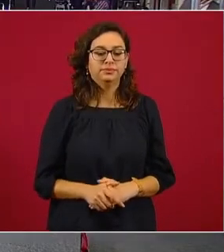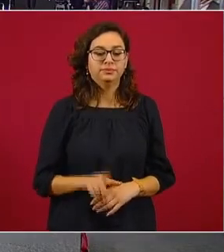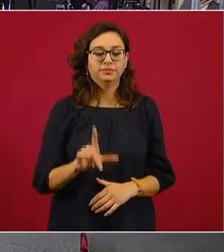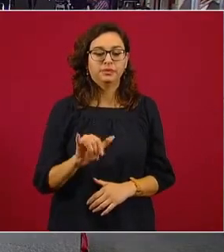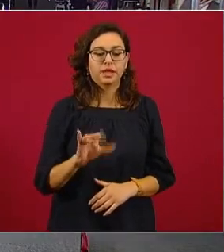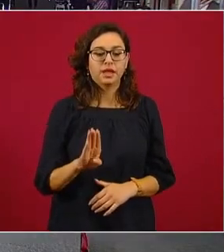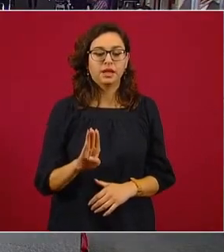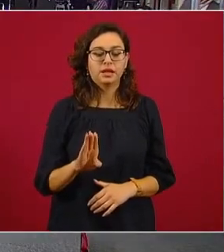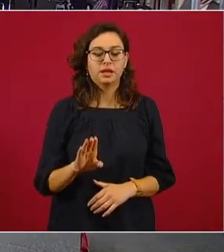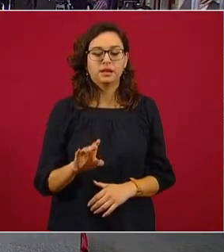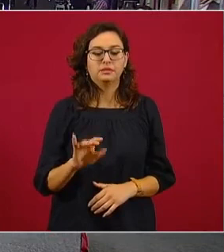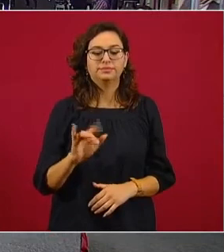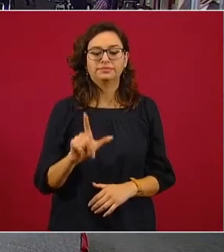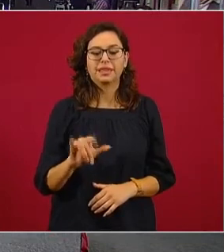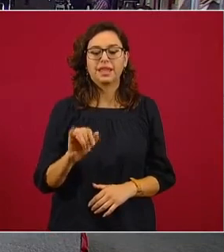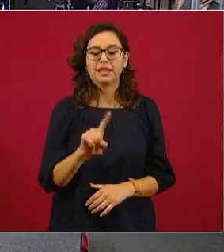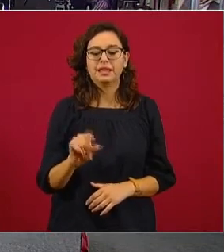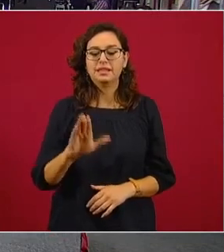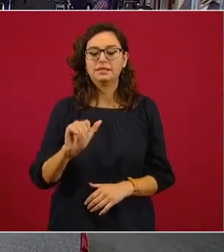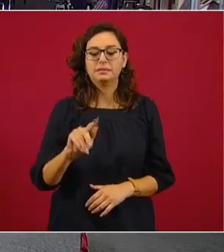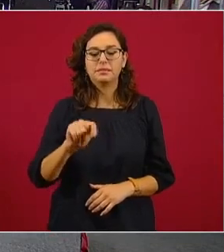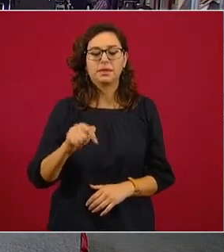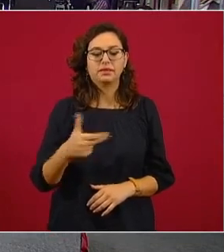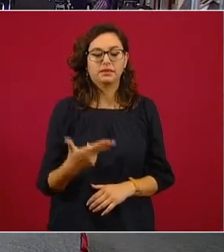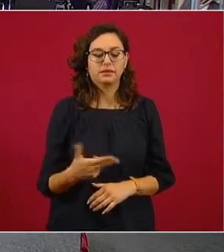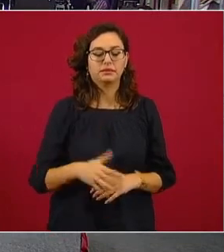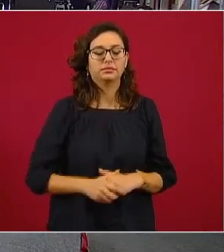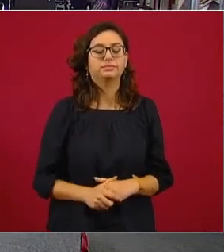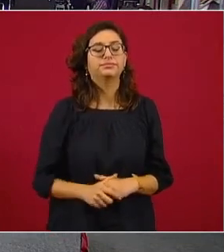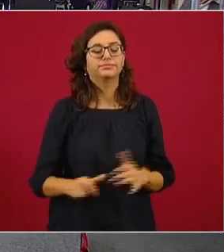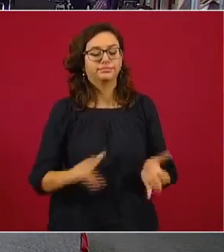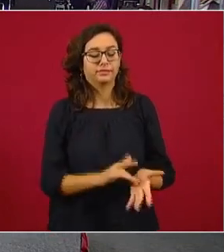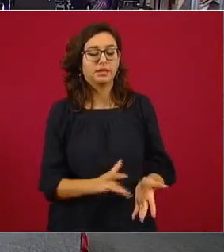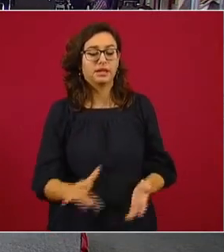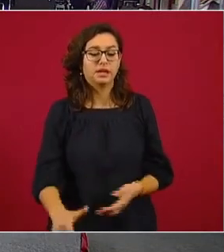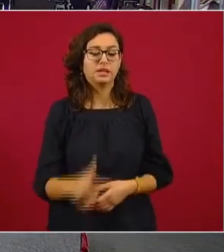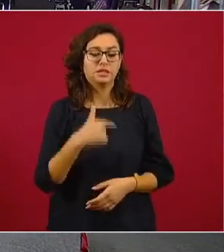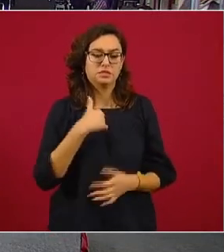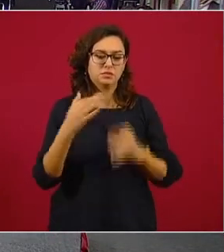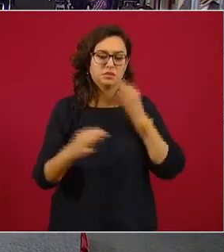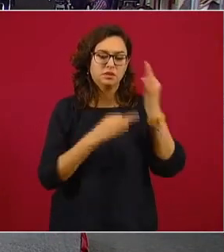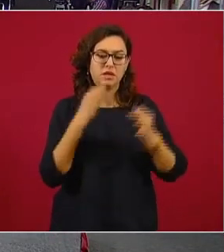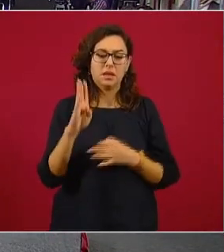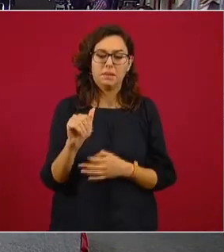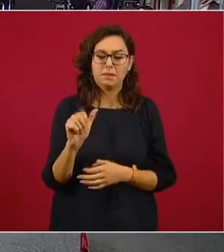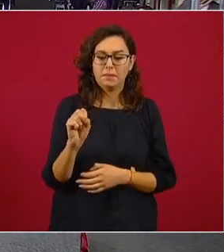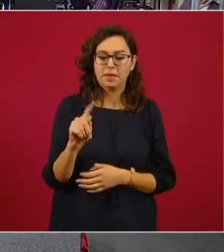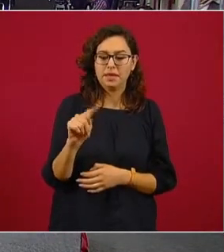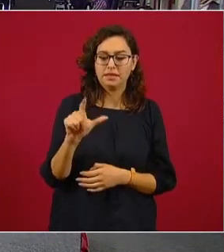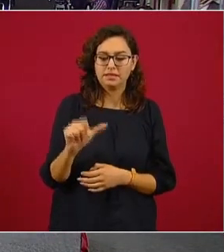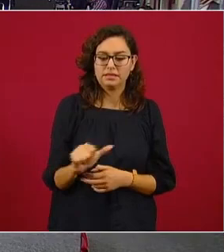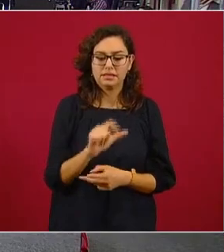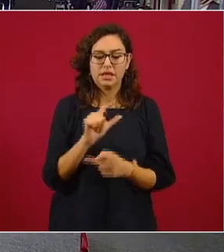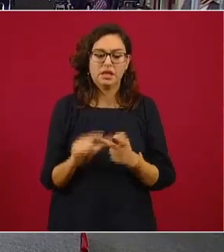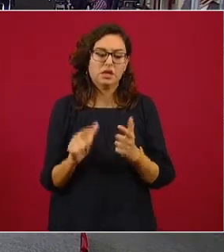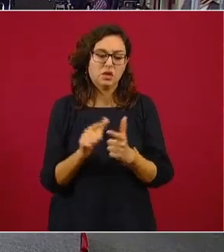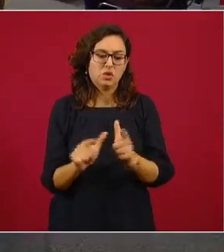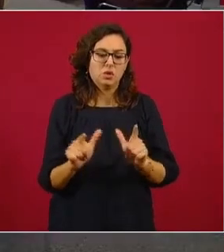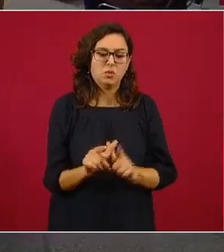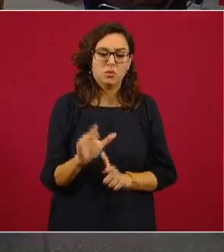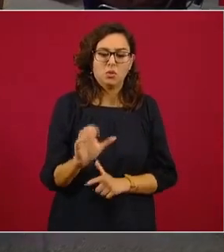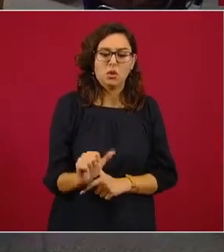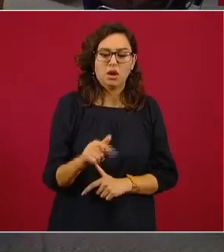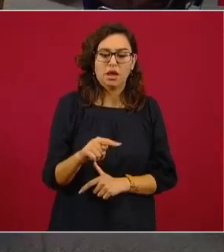Lisbeth. Gracias, presidente. Lisbeth Álvarez, de Diario Basta, hoy Tabasco y Grupo Cantón, de Grupo Cantón.